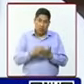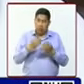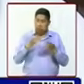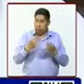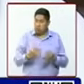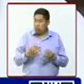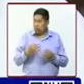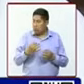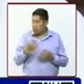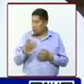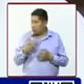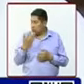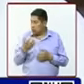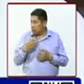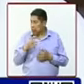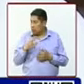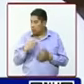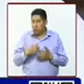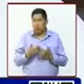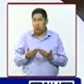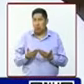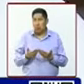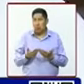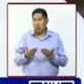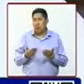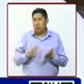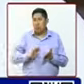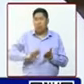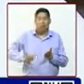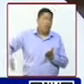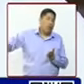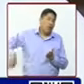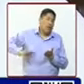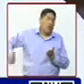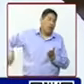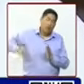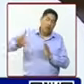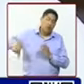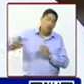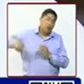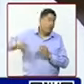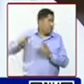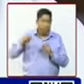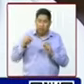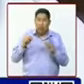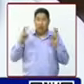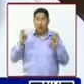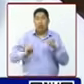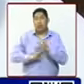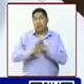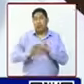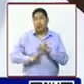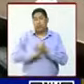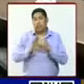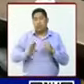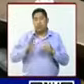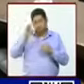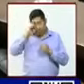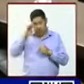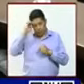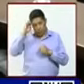es justo que podamos dejar de lado los ascensos por temas de seguridad del Estado.